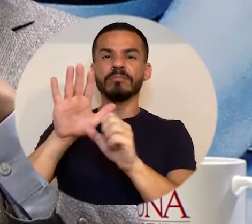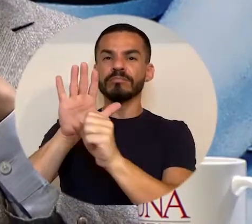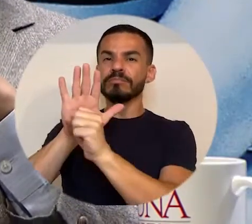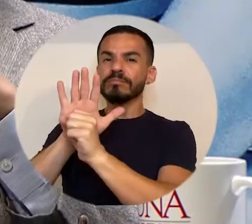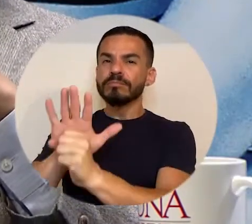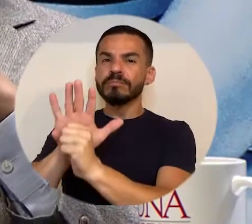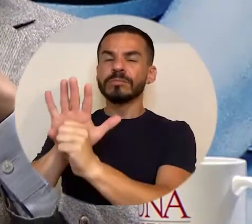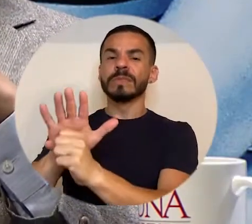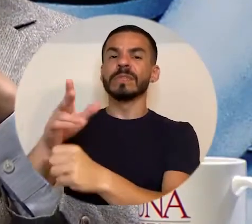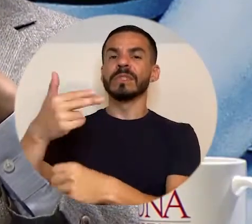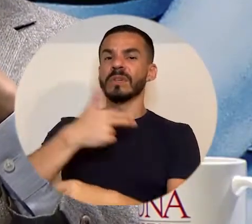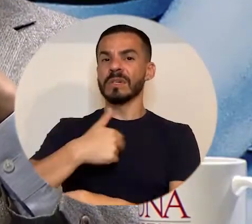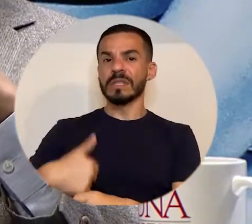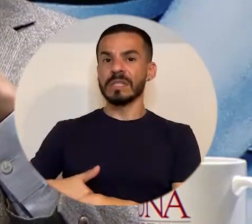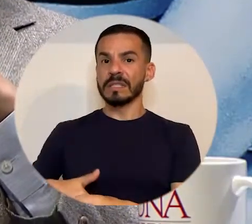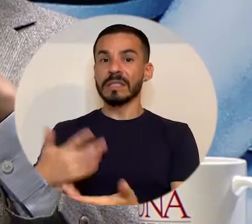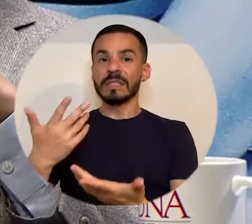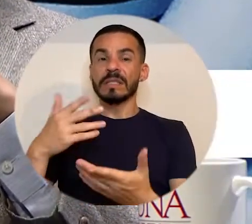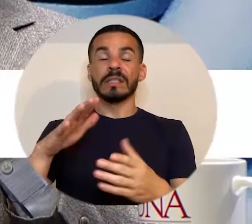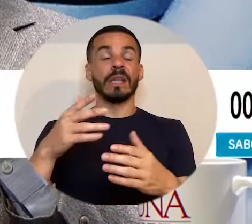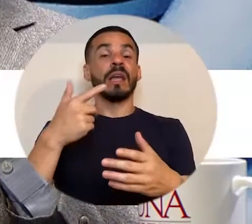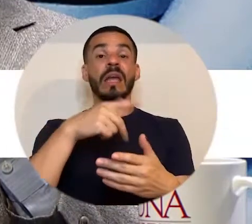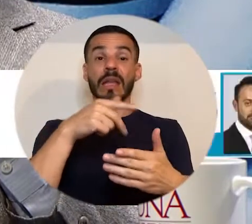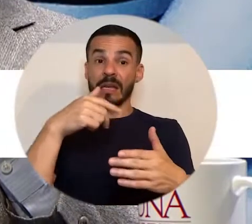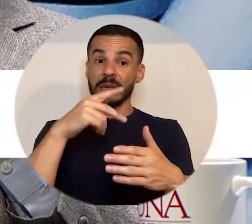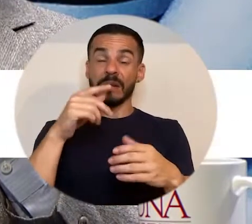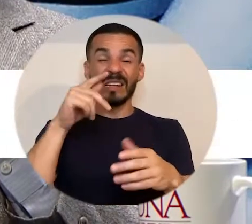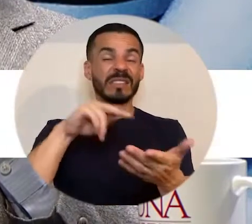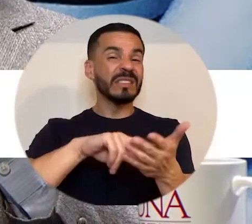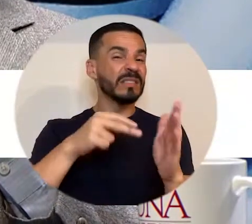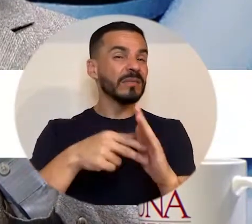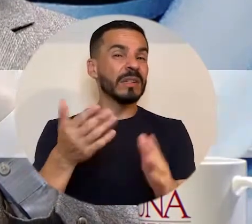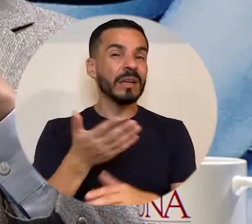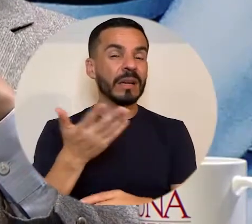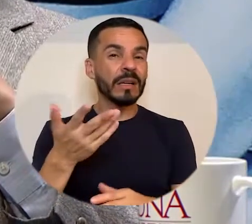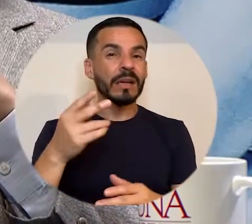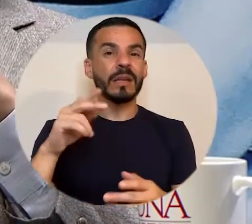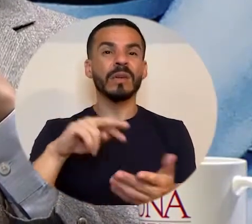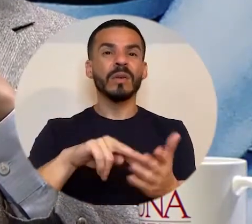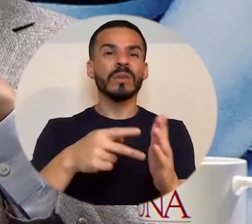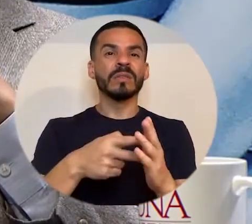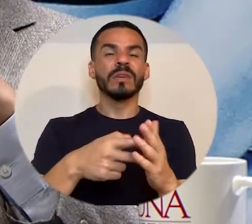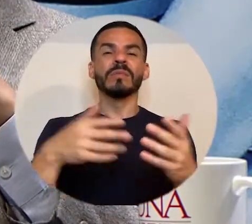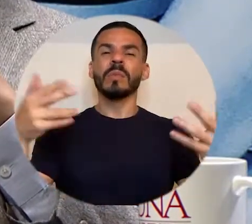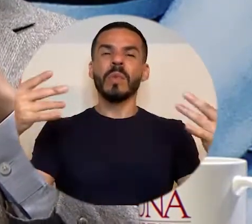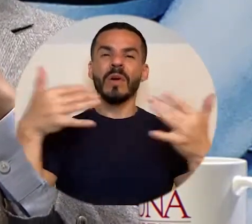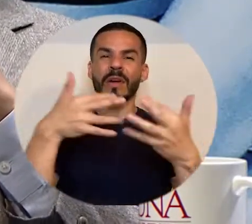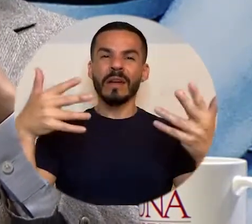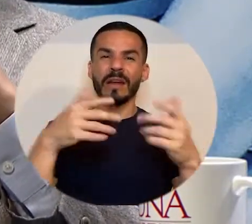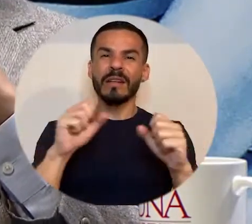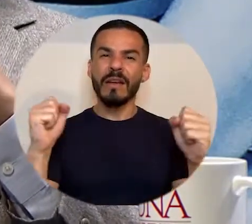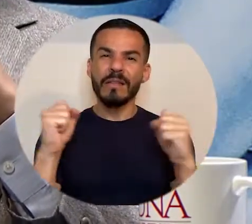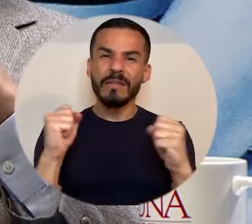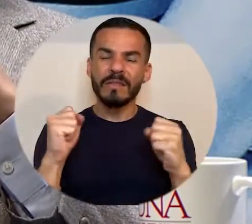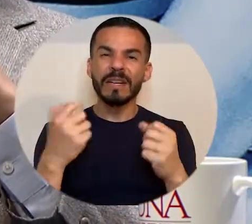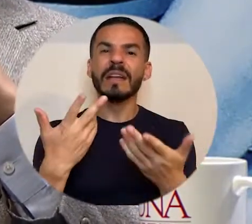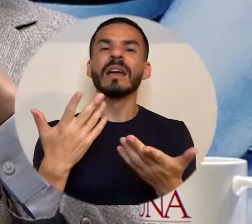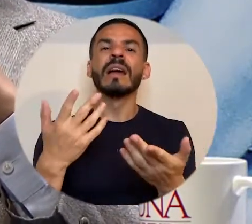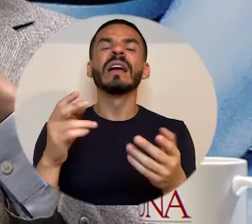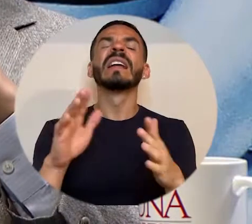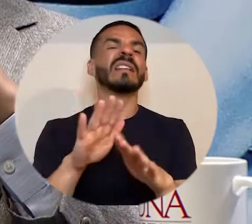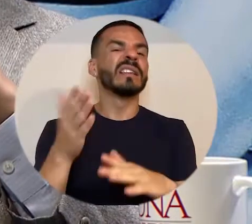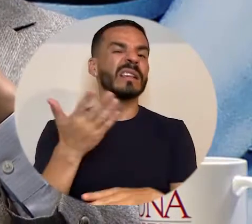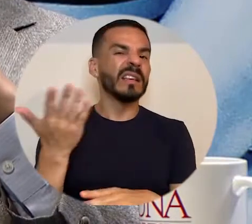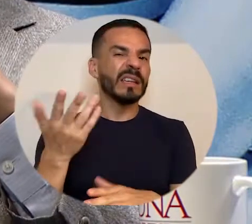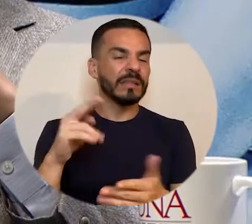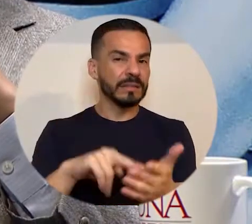China. La contención en la política exterior de los Estados Unidos es un concepto de Guerra Fría, en el